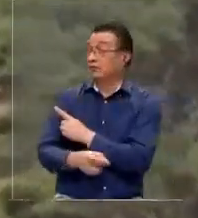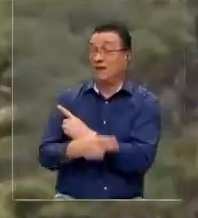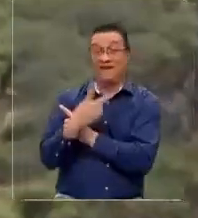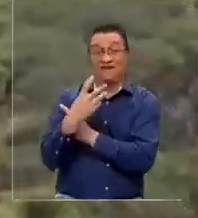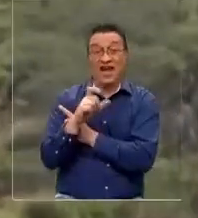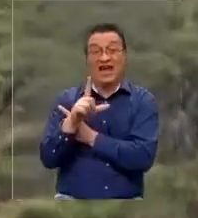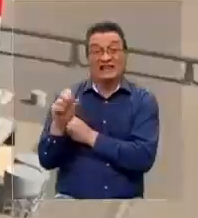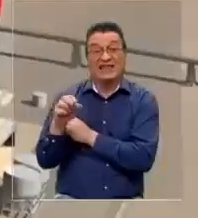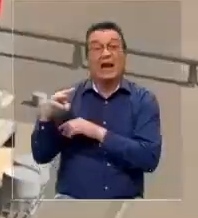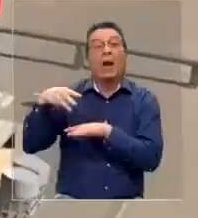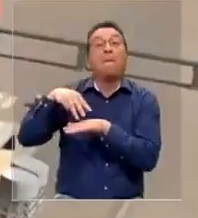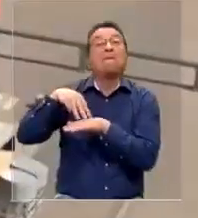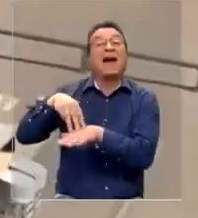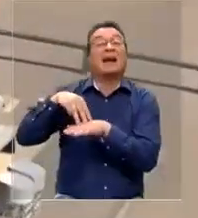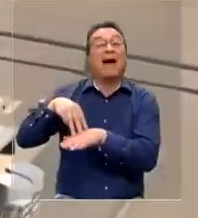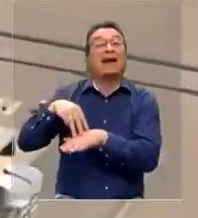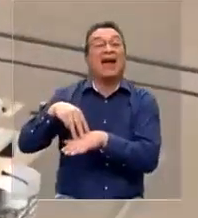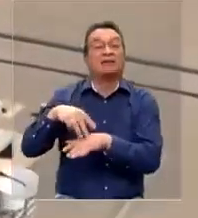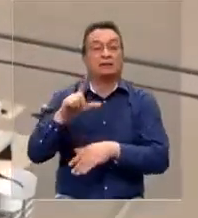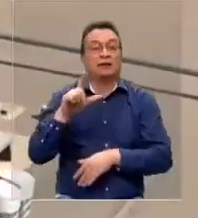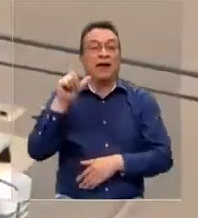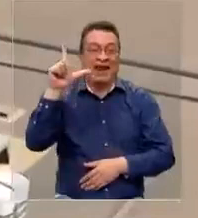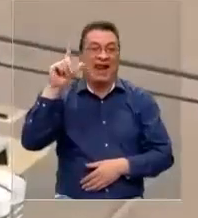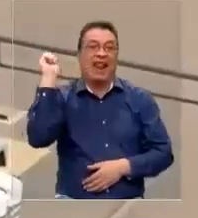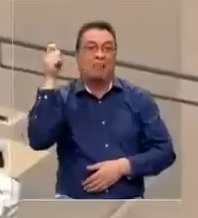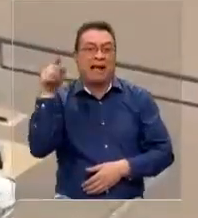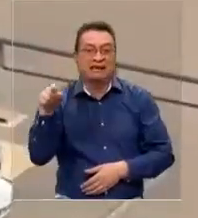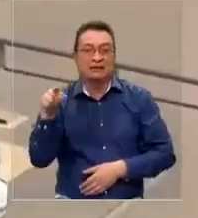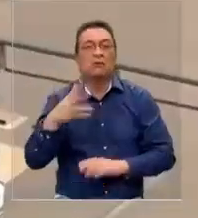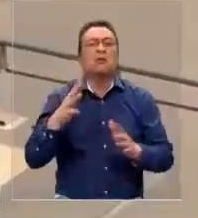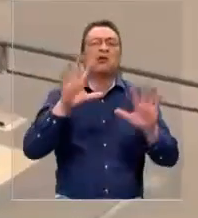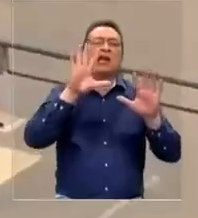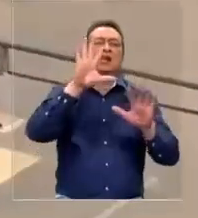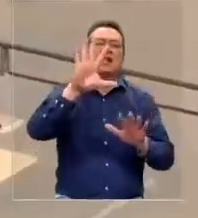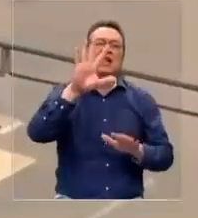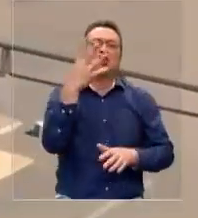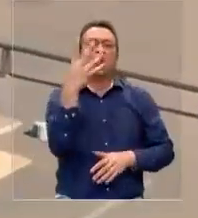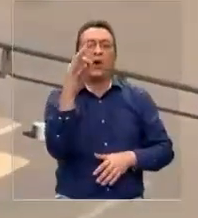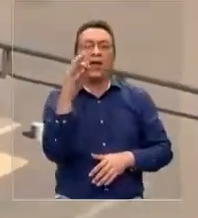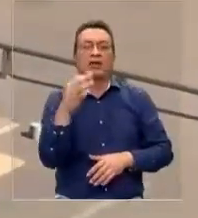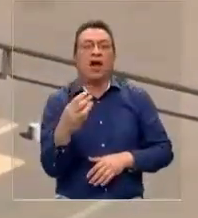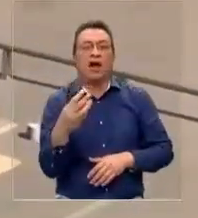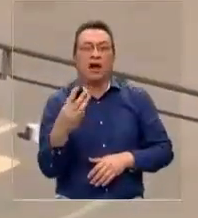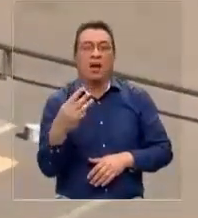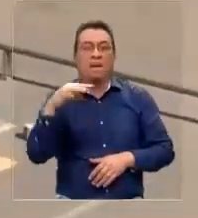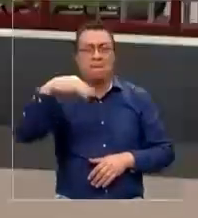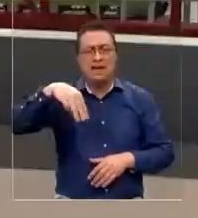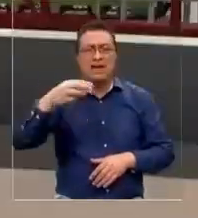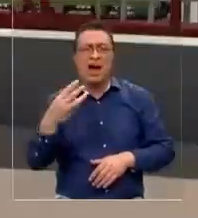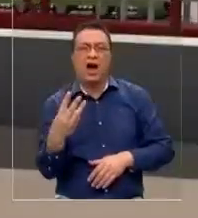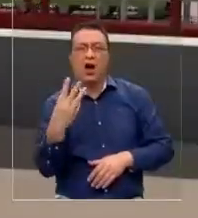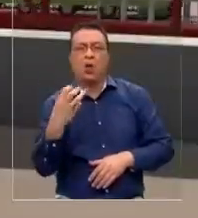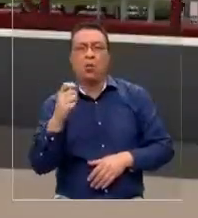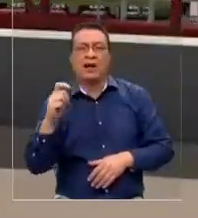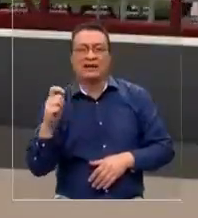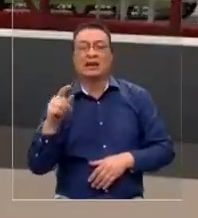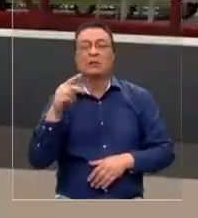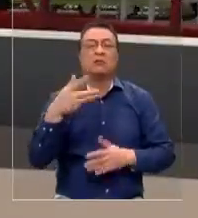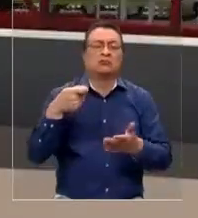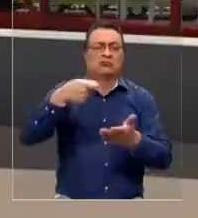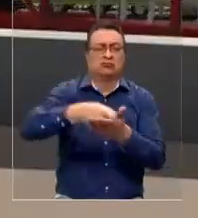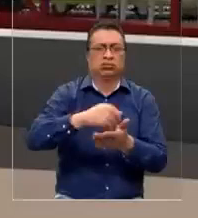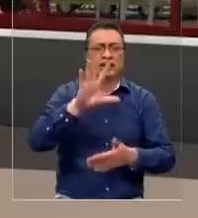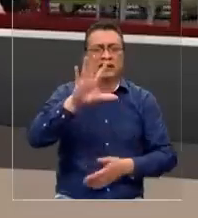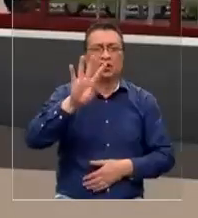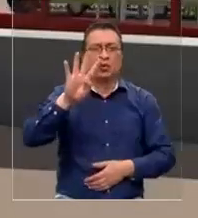del Marga Marga, Limache, y contempla una capacidad de 540 megavatios con una inversión de